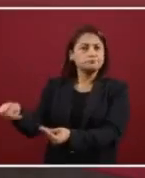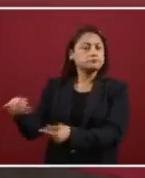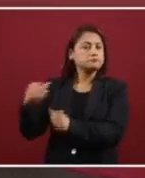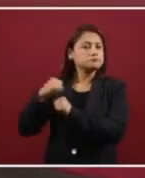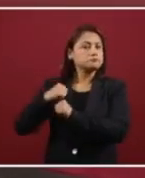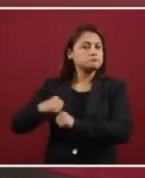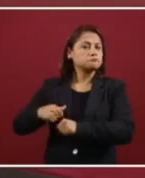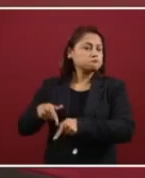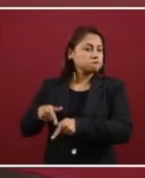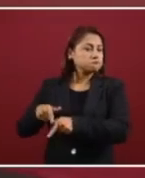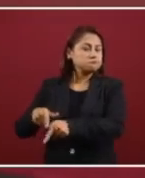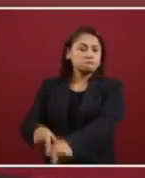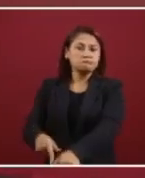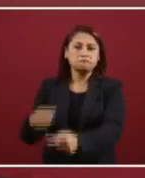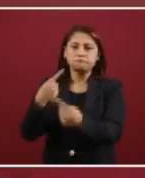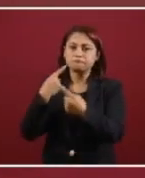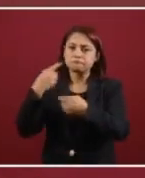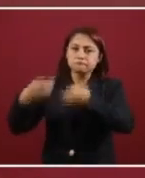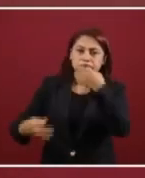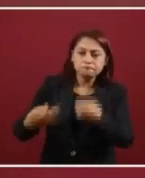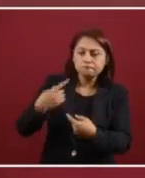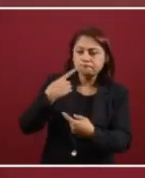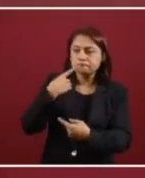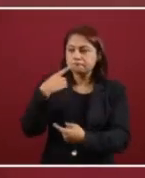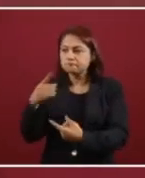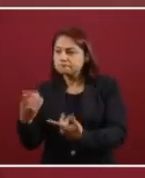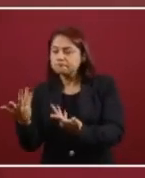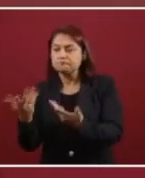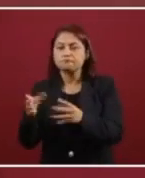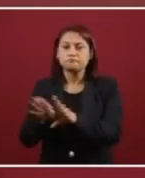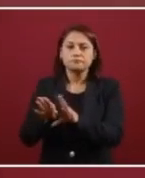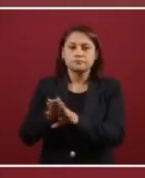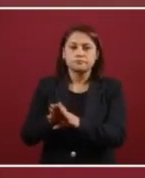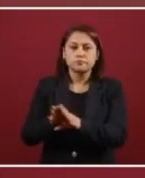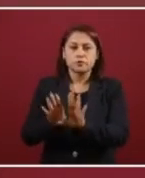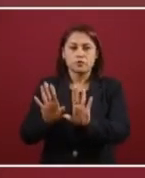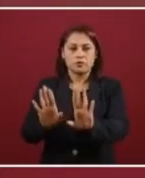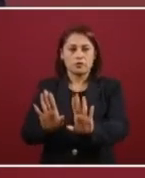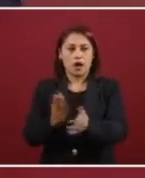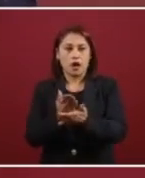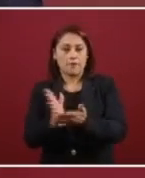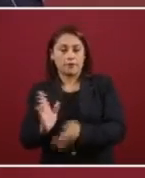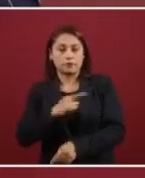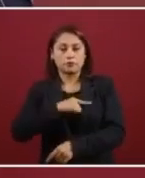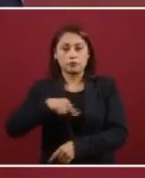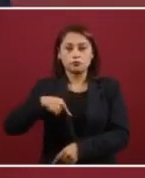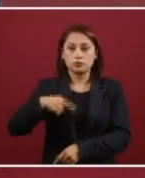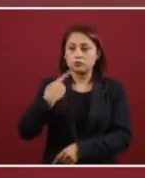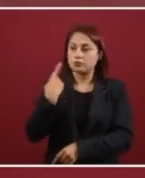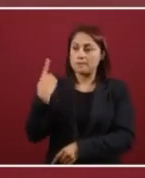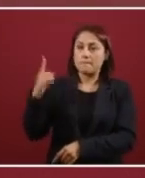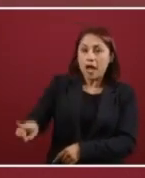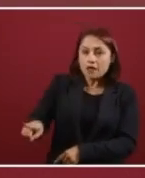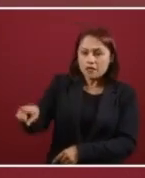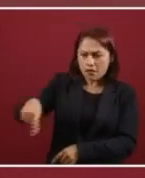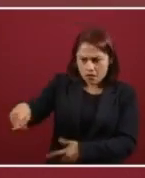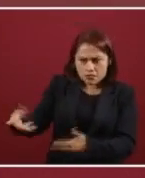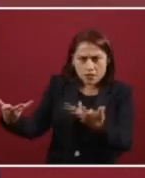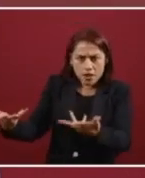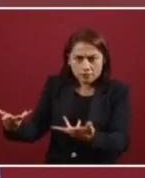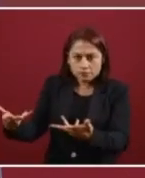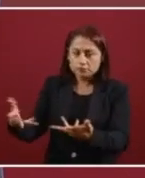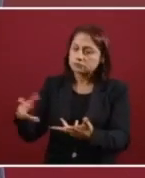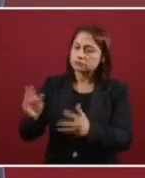Tampoco dar indicaciones, ni en un sentido ni en otro, a